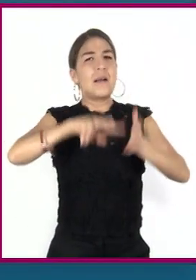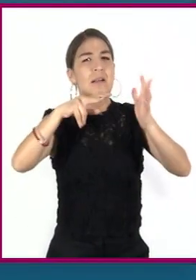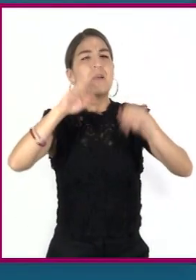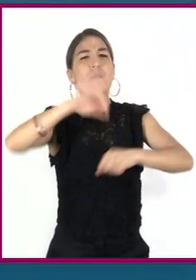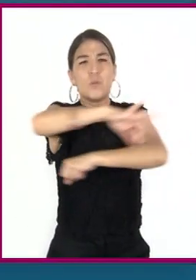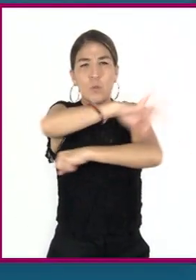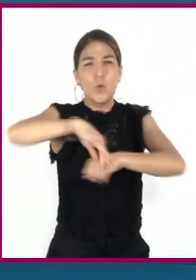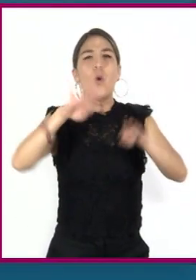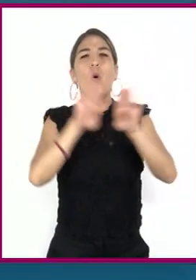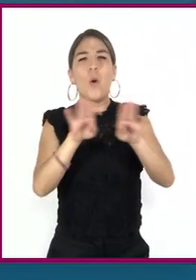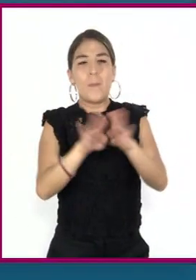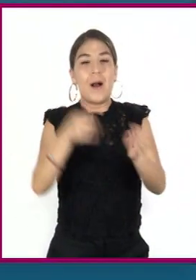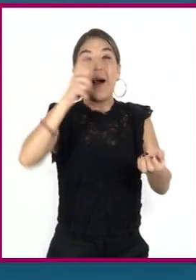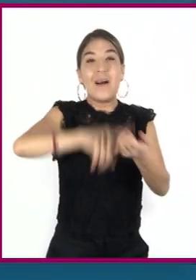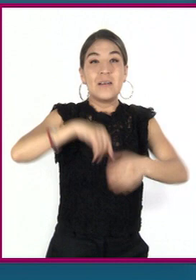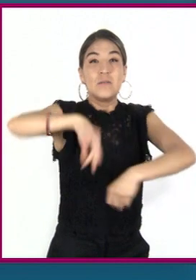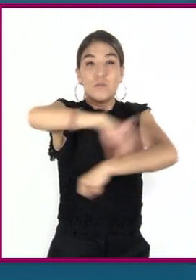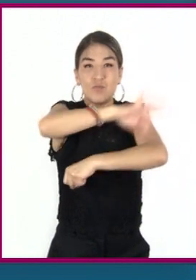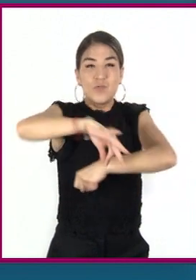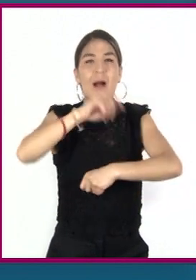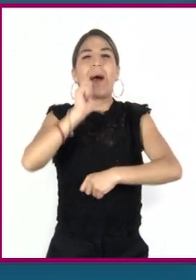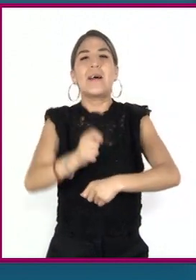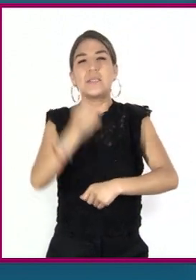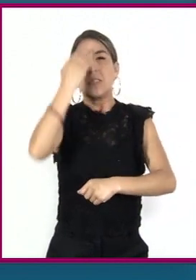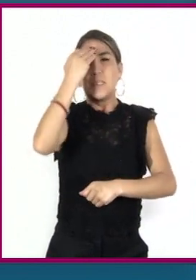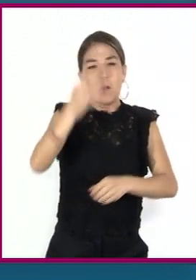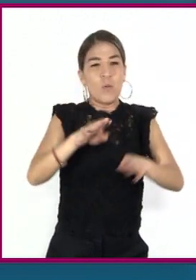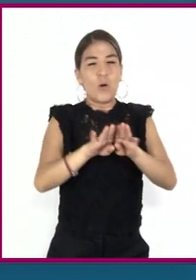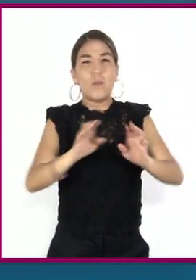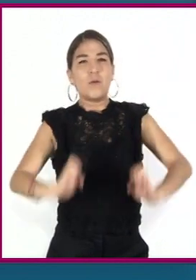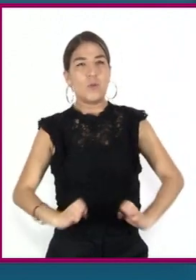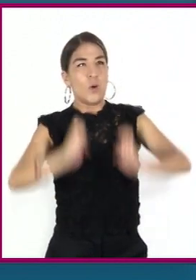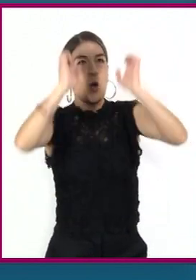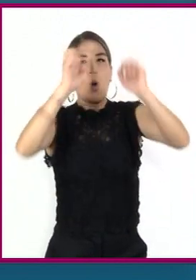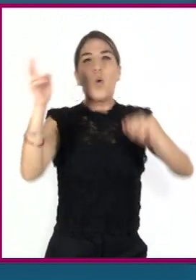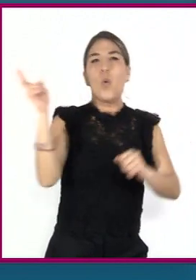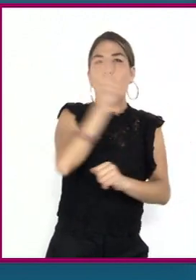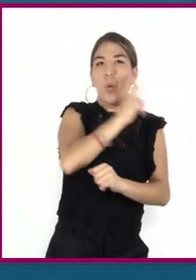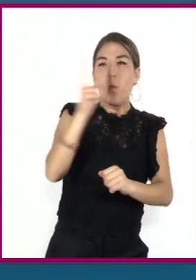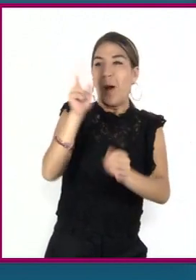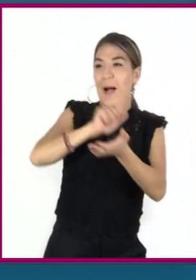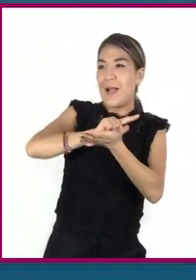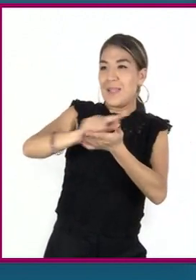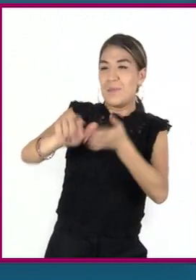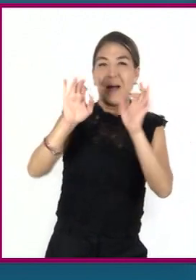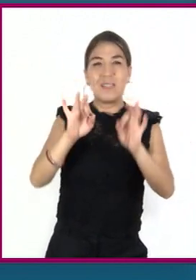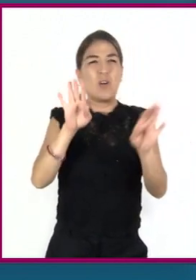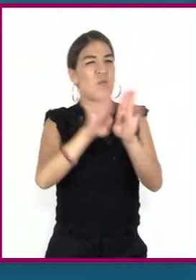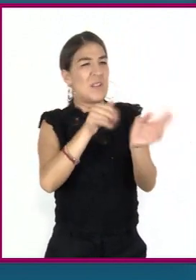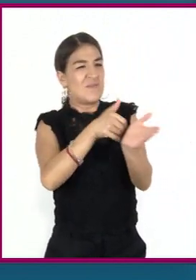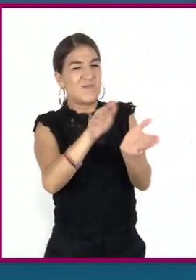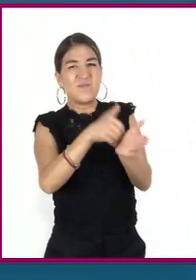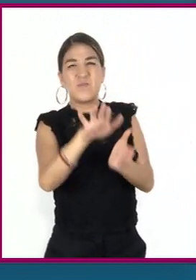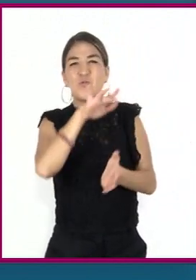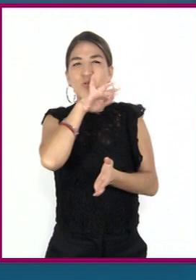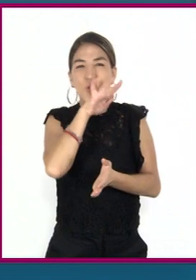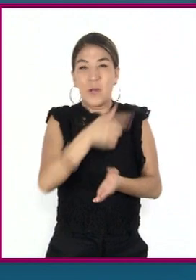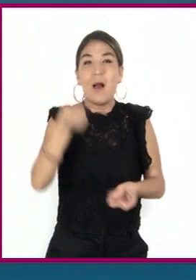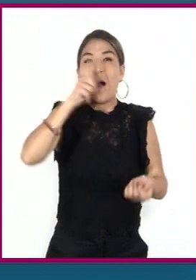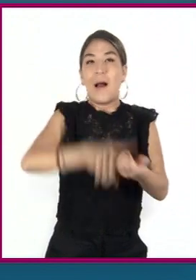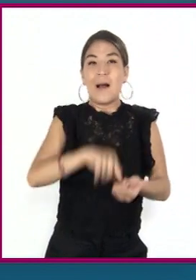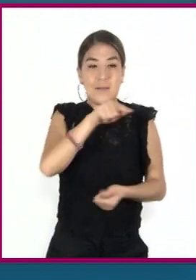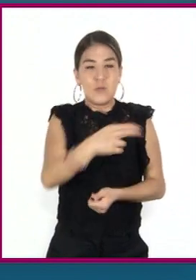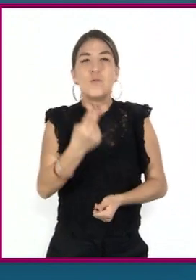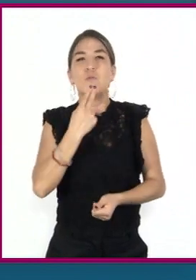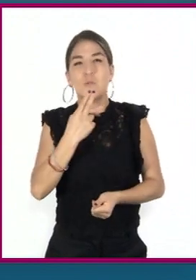código técnico de edificación, buscando así encontrar el equilibrio entre el aire limpio que entra y la eliminación de los contaminantes que puedan producirse en el